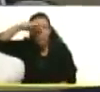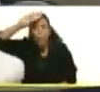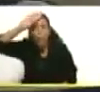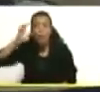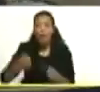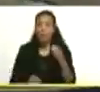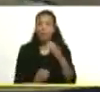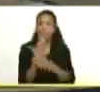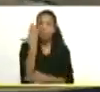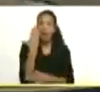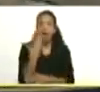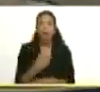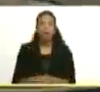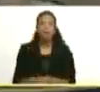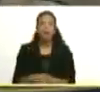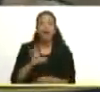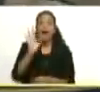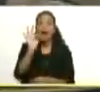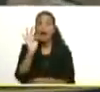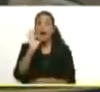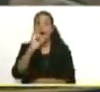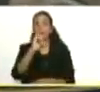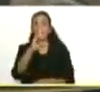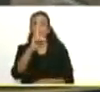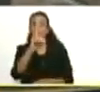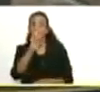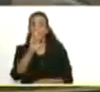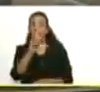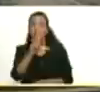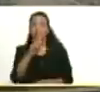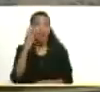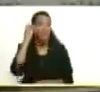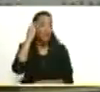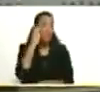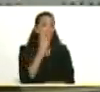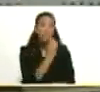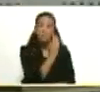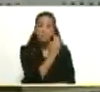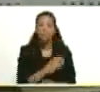Fidel Castro Ruz. Y aquí estamos, en La Habana.